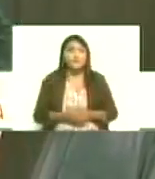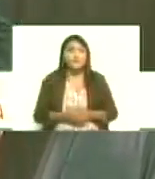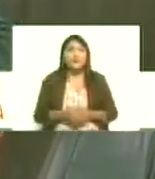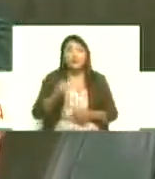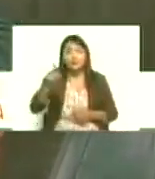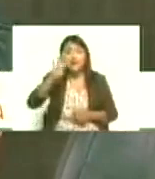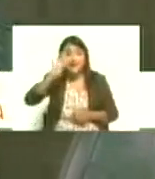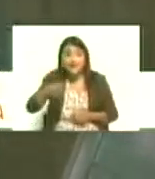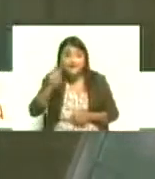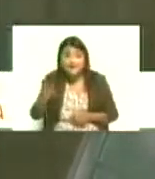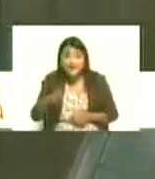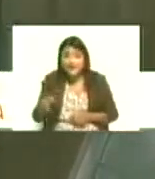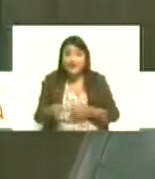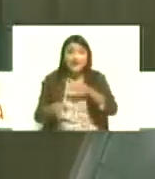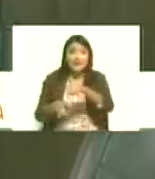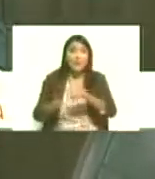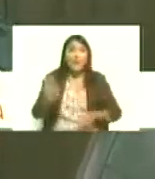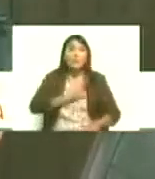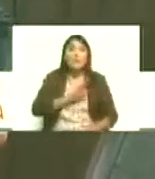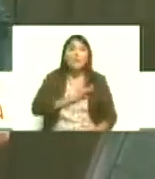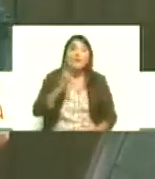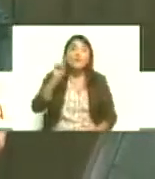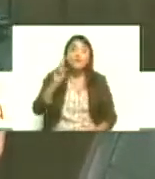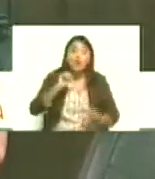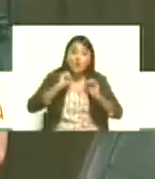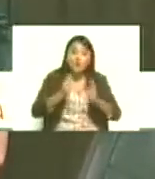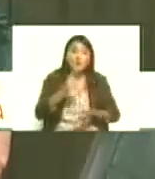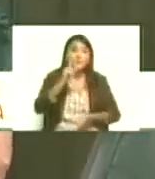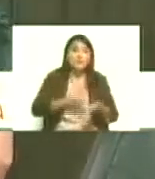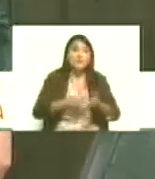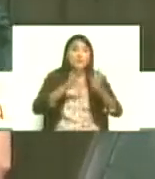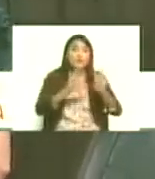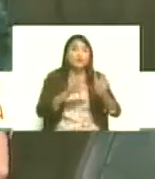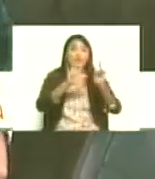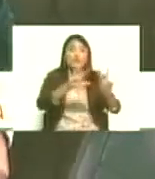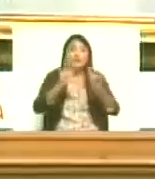territorio Esequibo es nuestro desde